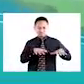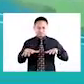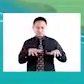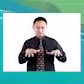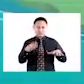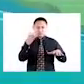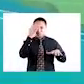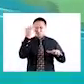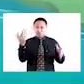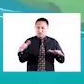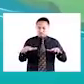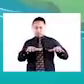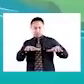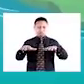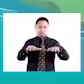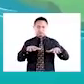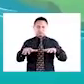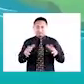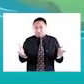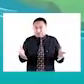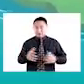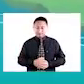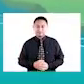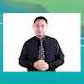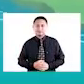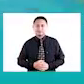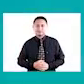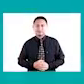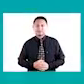¿Qué son los sismos y por qué suceden?